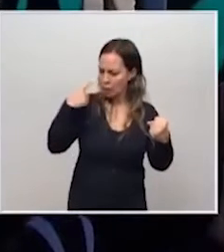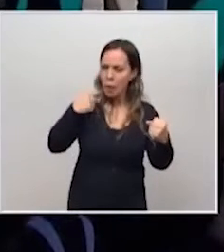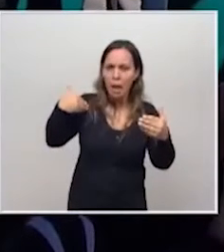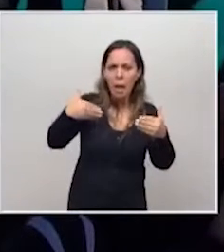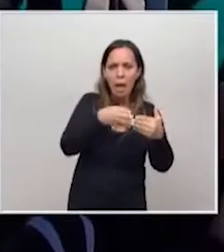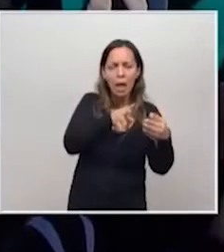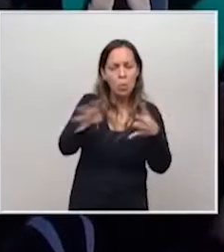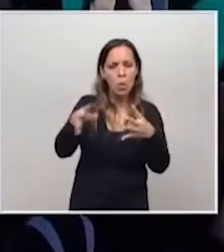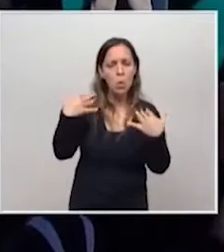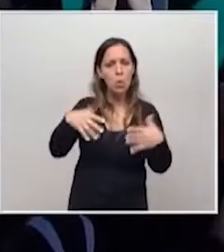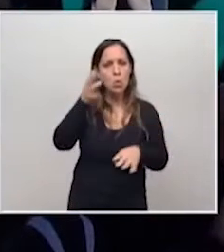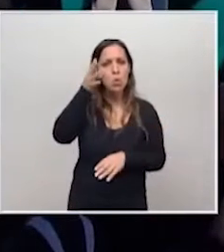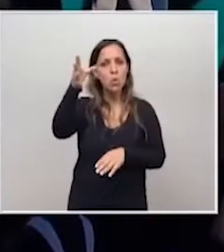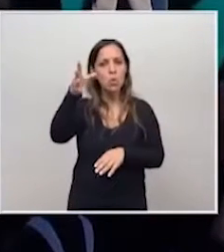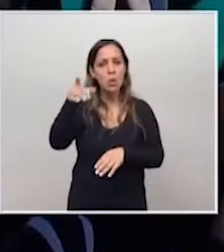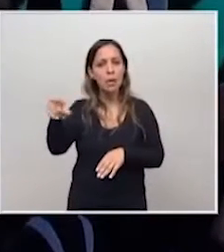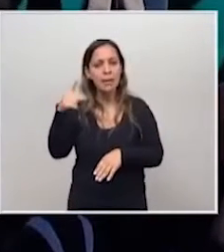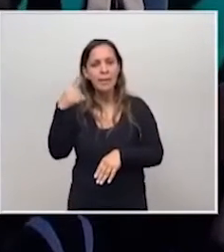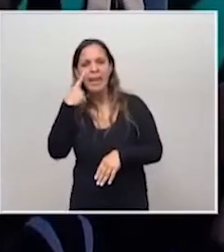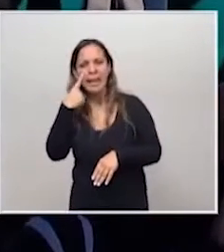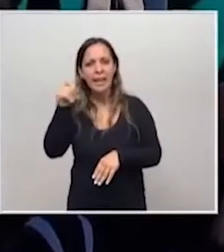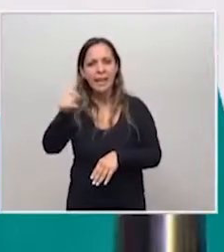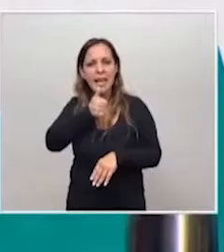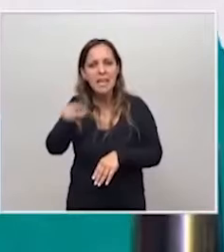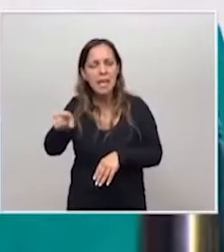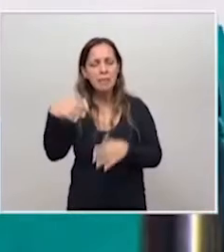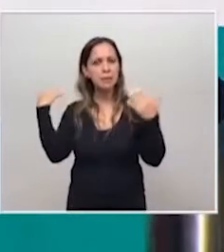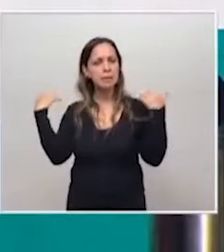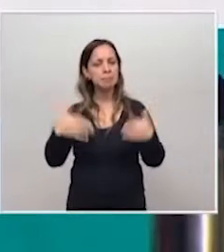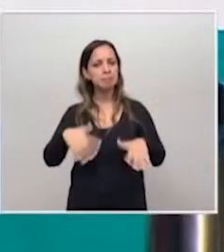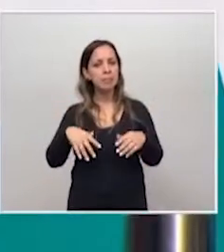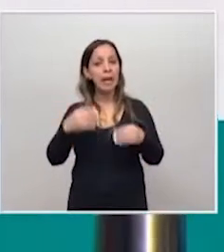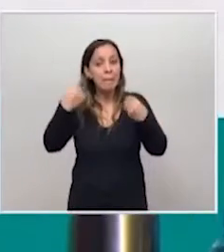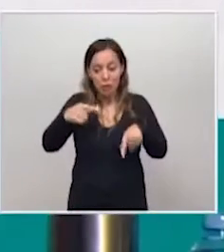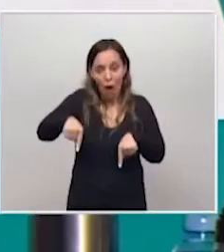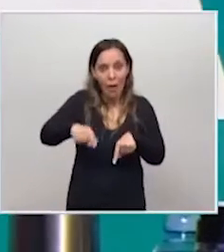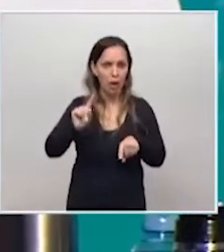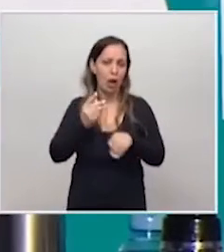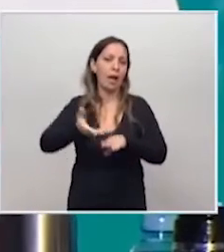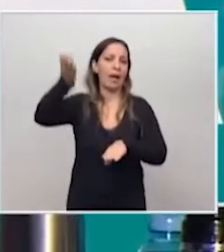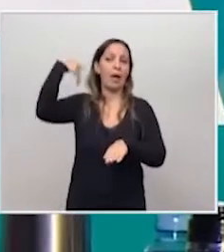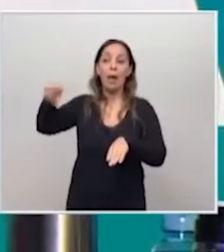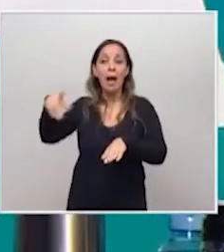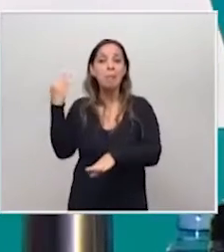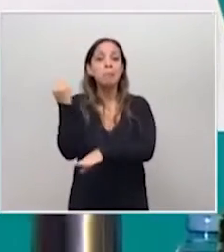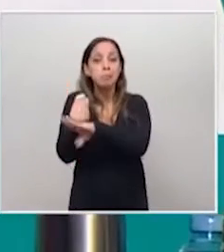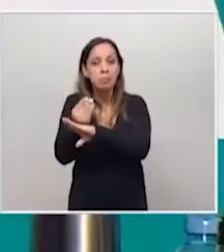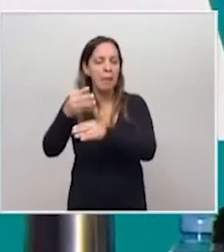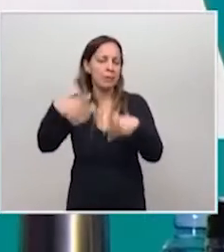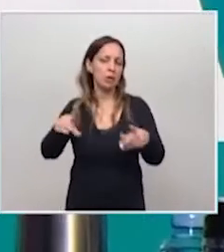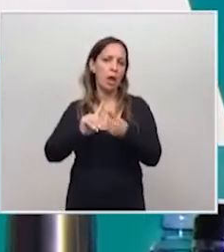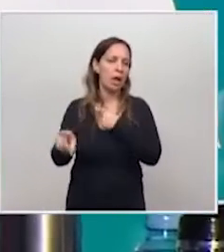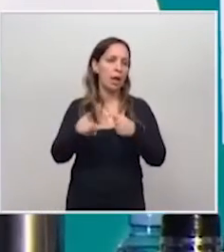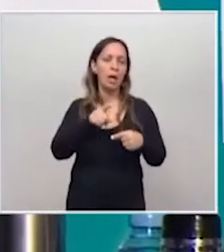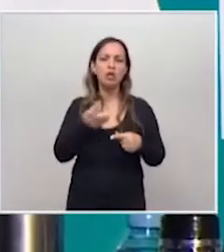a Mayra Mendoza como intendente de Quilmes se inició los primeros días de su gestión. Todos los